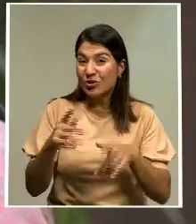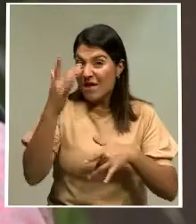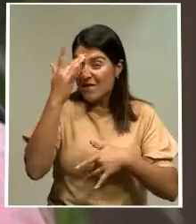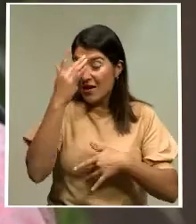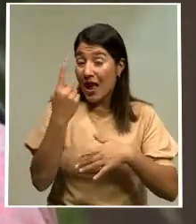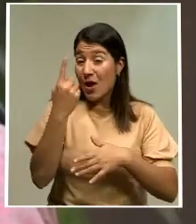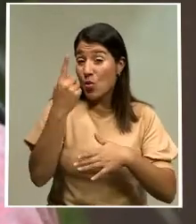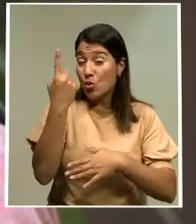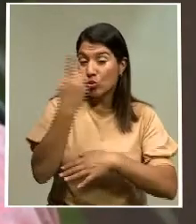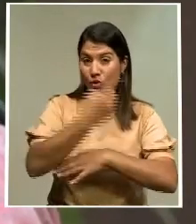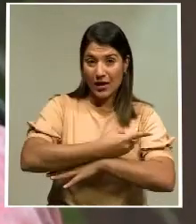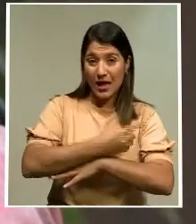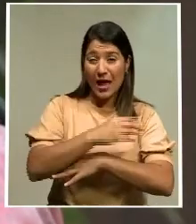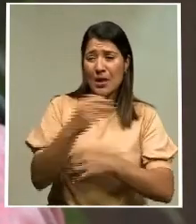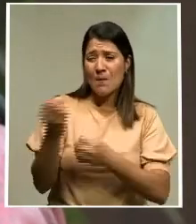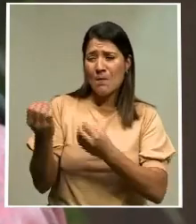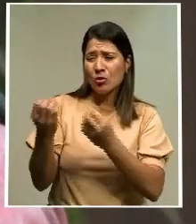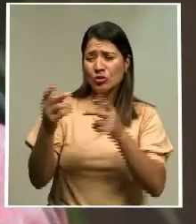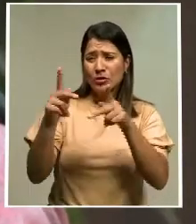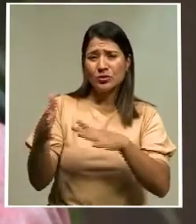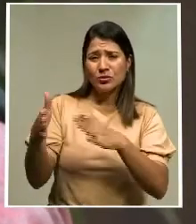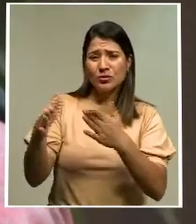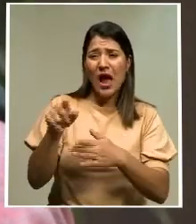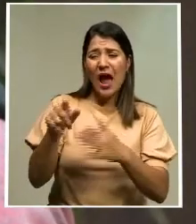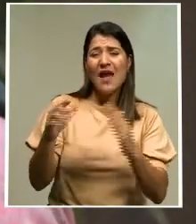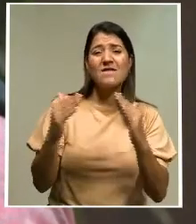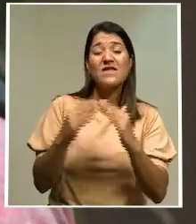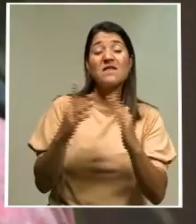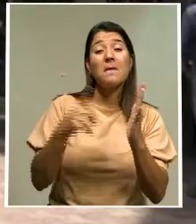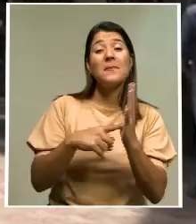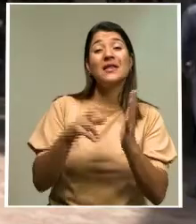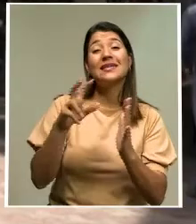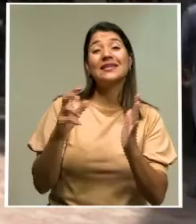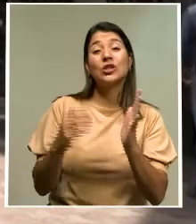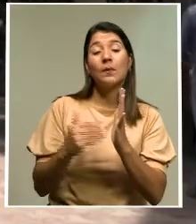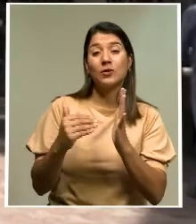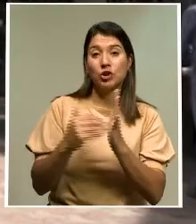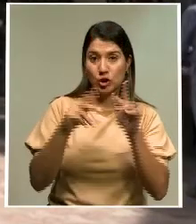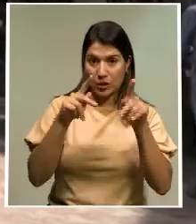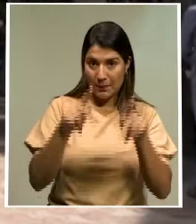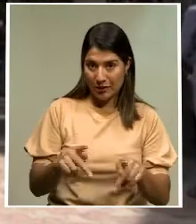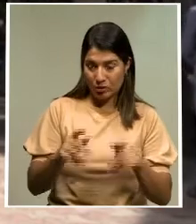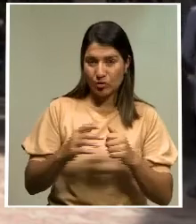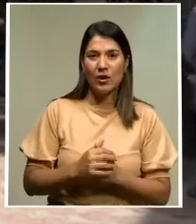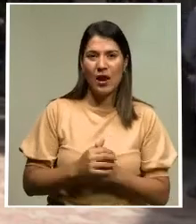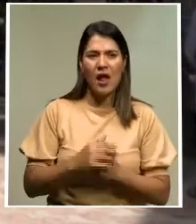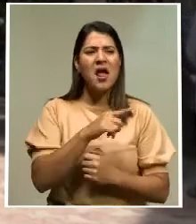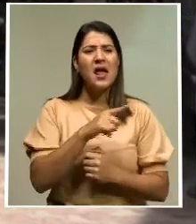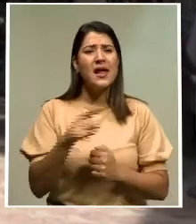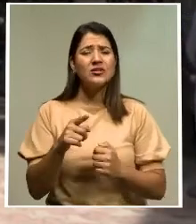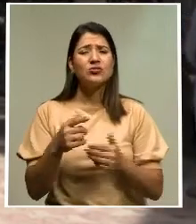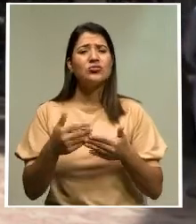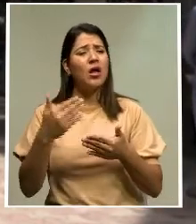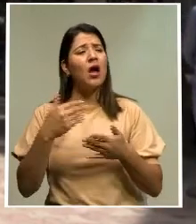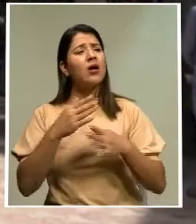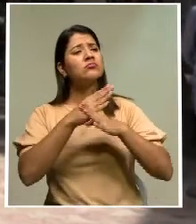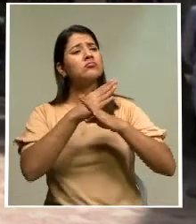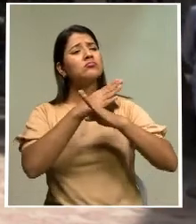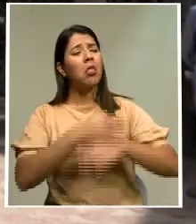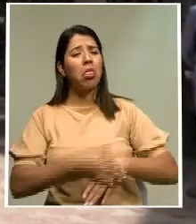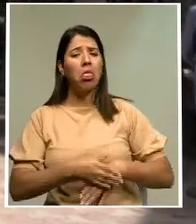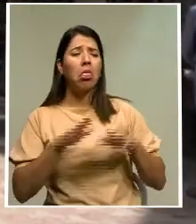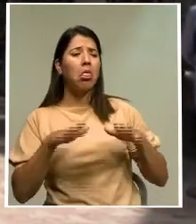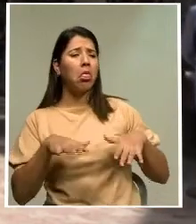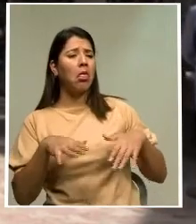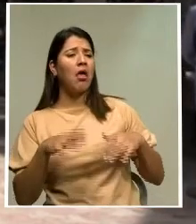de fallecidos en este país de 1.300 millones de personas. Después de haber bajado la guardia permitiendo la celebración de fiestas